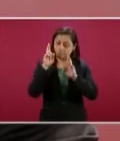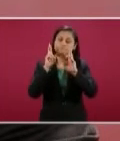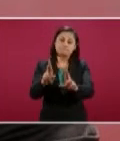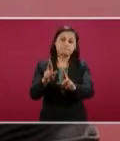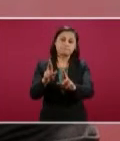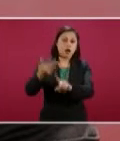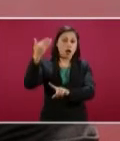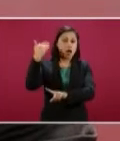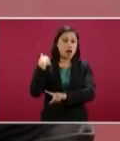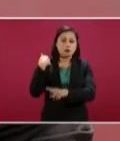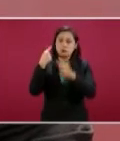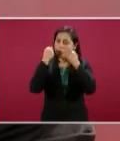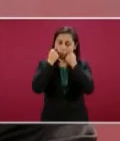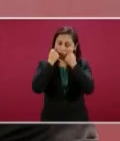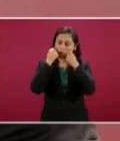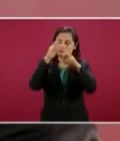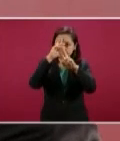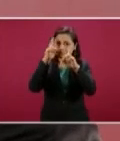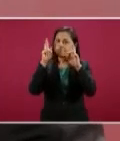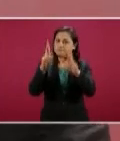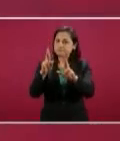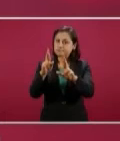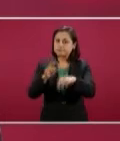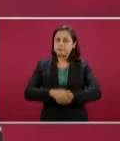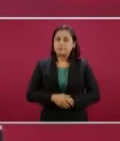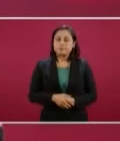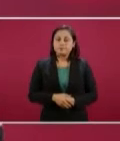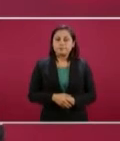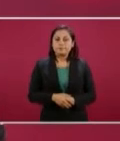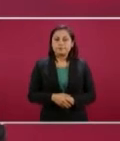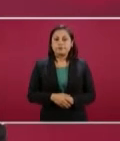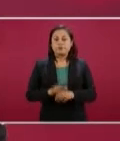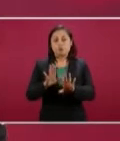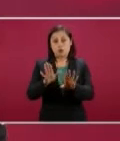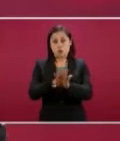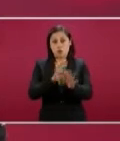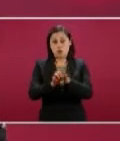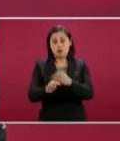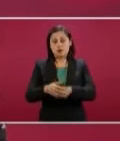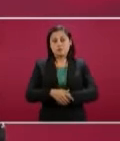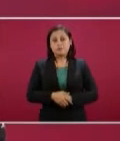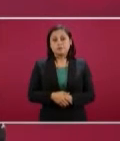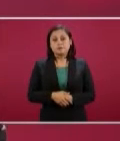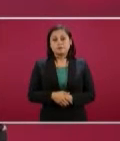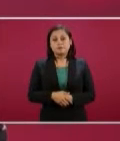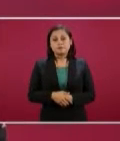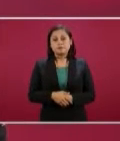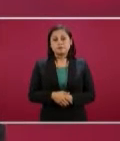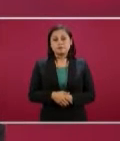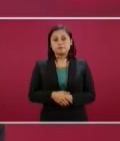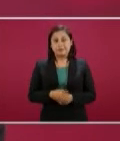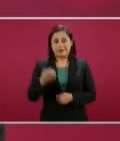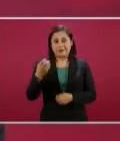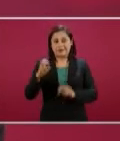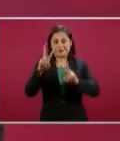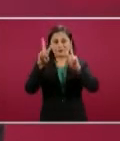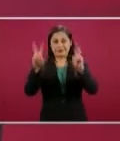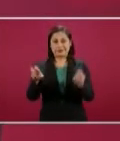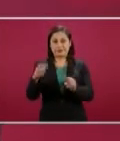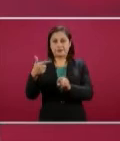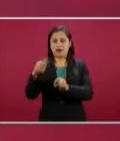de reestructuración. En ese esquema, los contrapesos de los organismos autónomos del Estado también pasaron por la